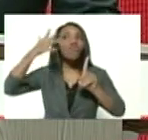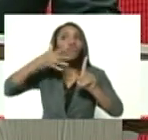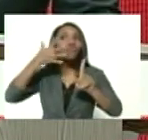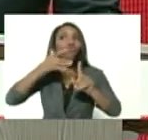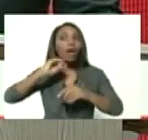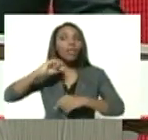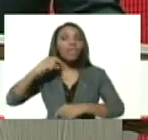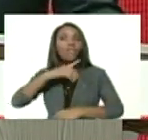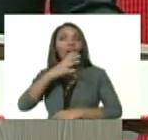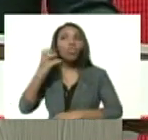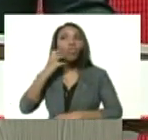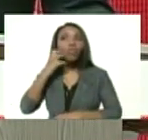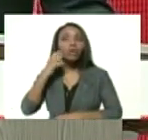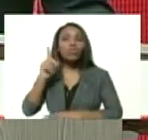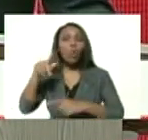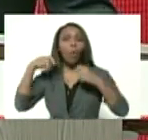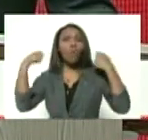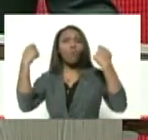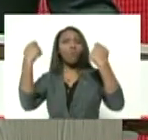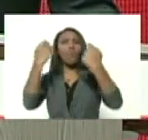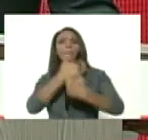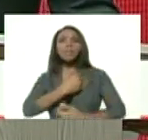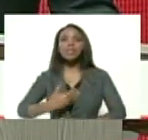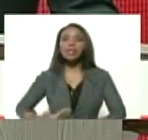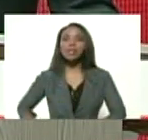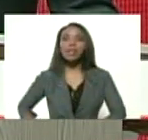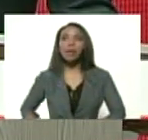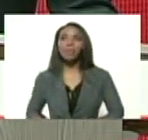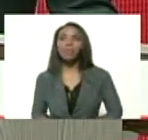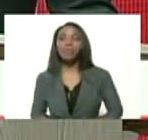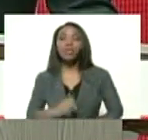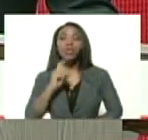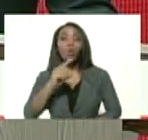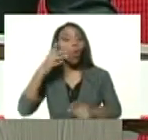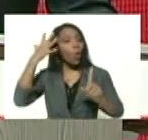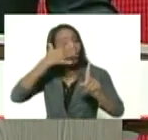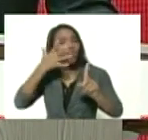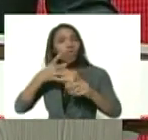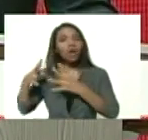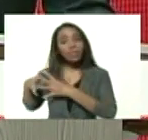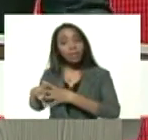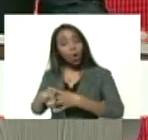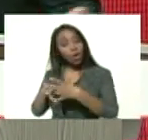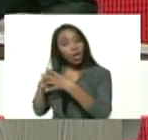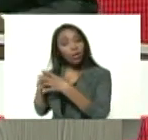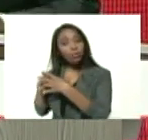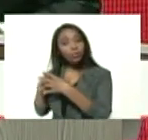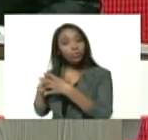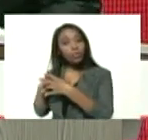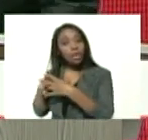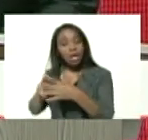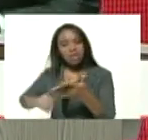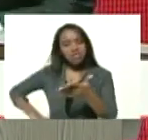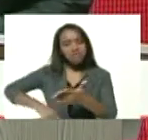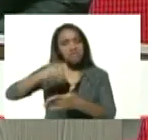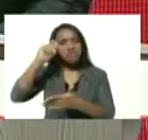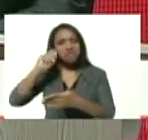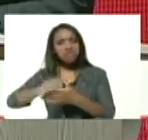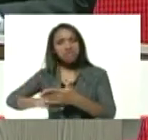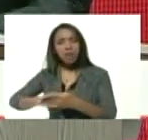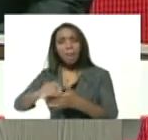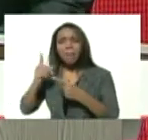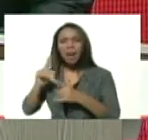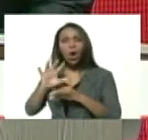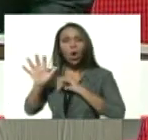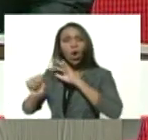en su campaña presidencial, y un asesor norteamericano, que firman un contrato para la